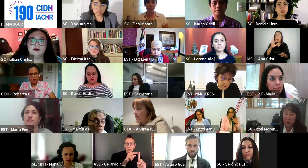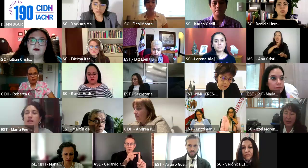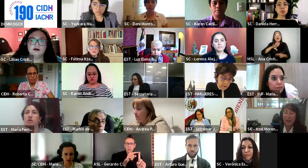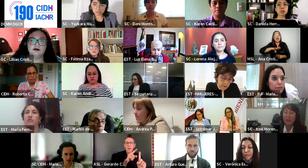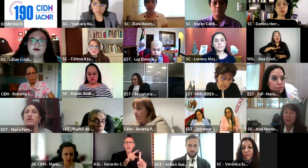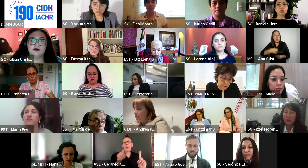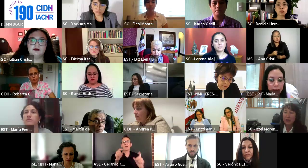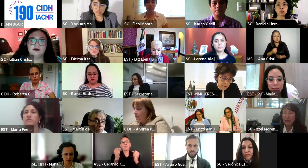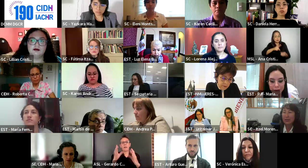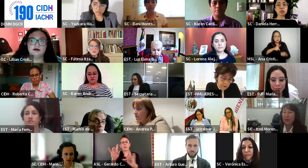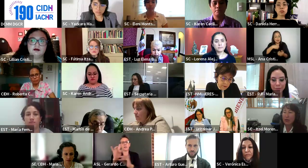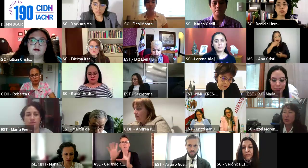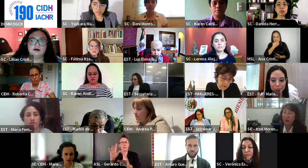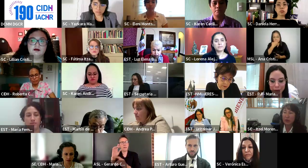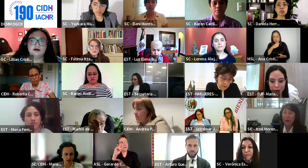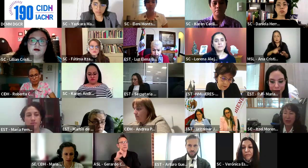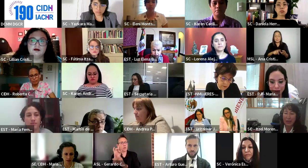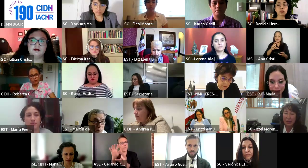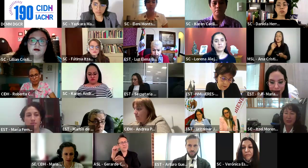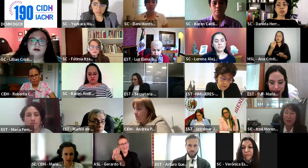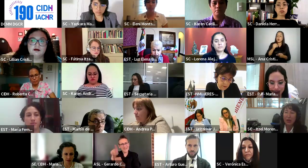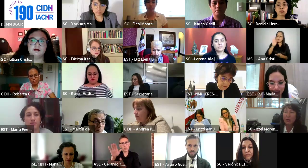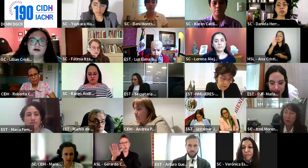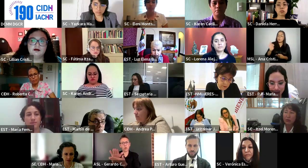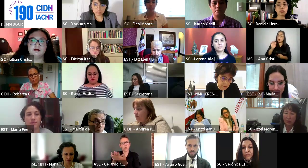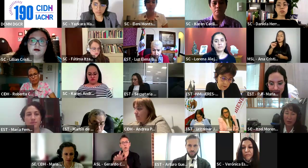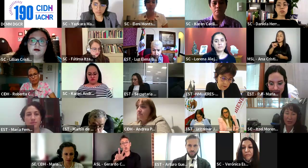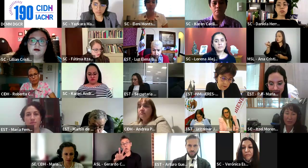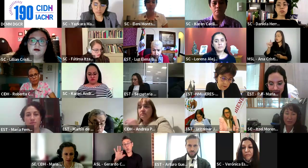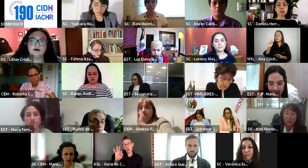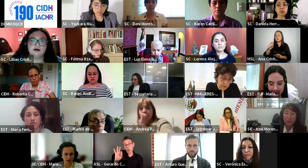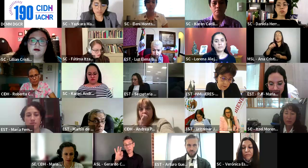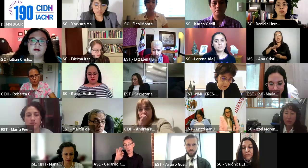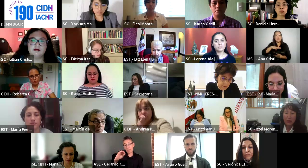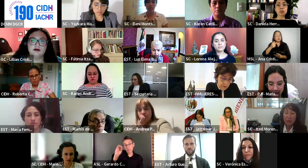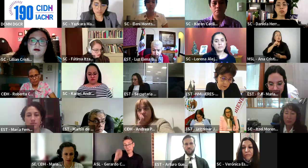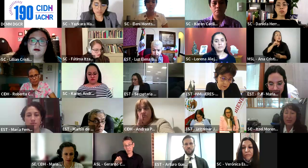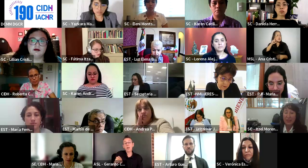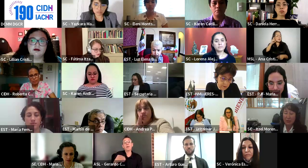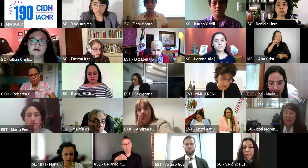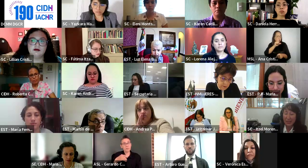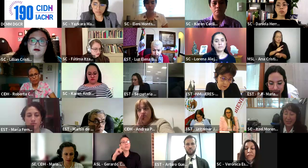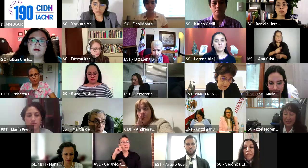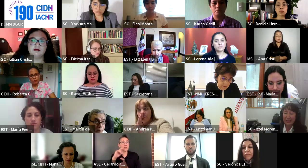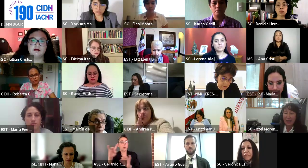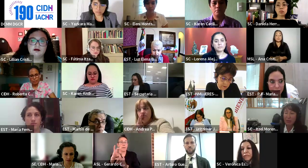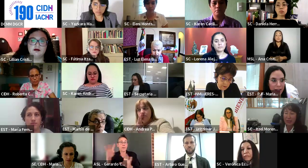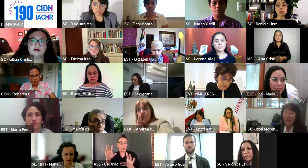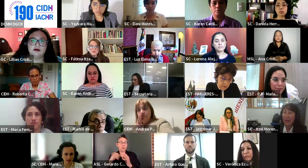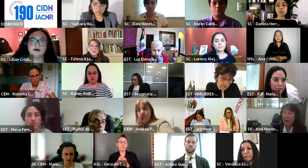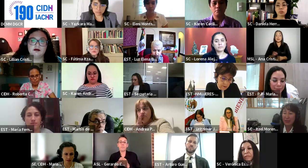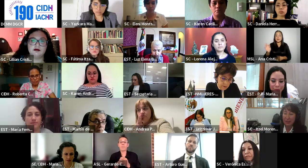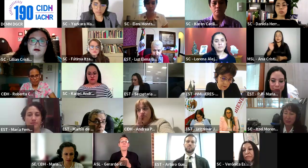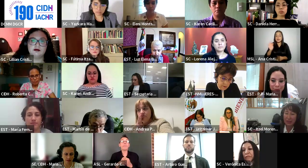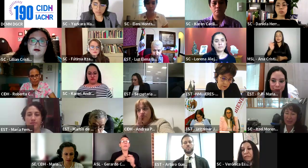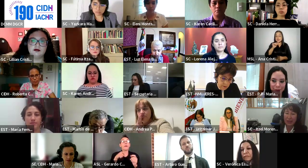en escuelas y el 39% de ellas abuso sexual. Mientras más grandes aprenden